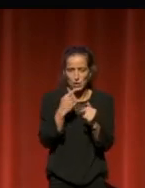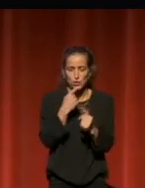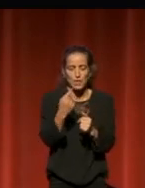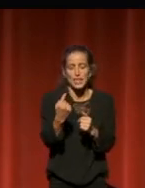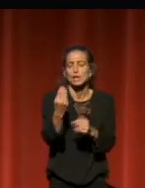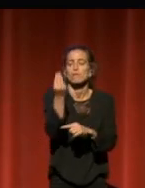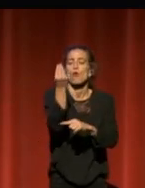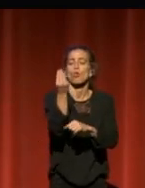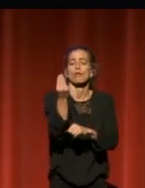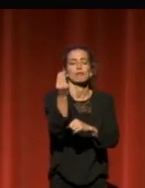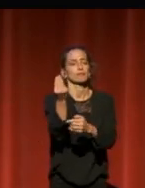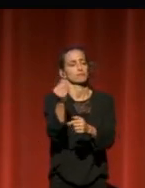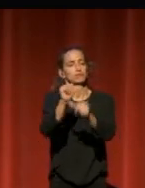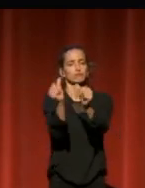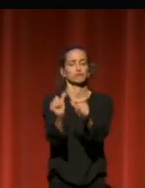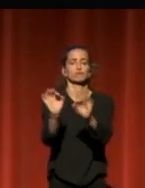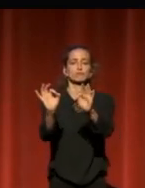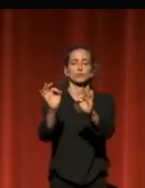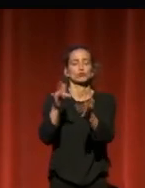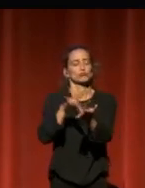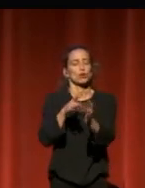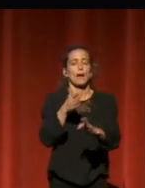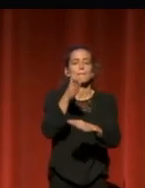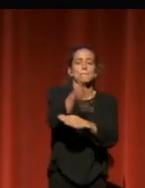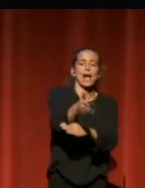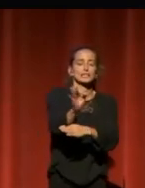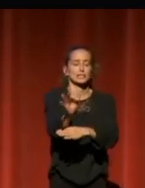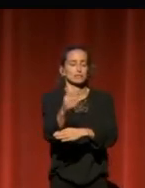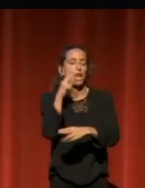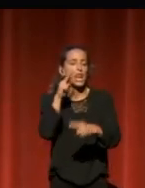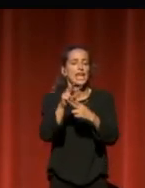en la que tú vas a leer a Leibniz en ediciones